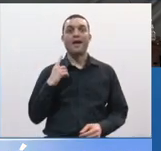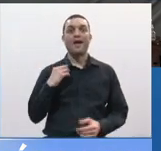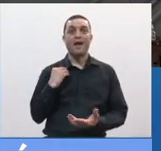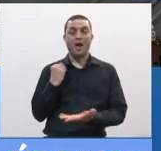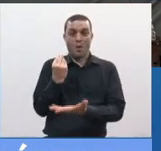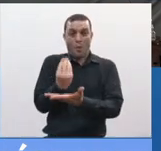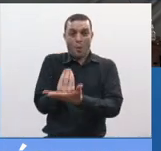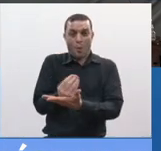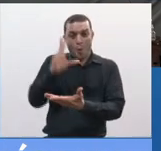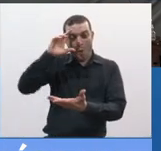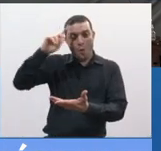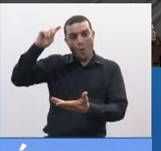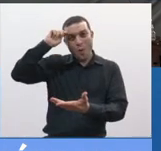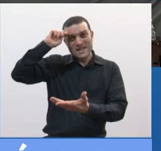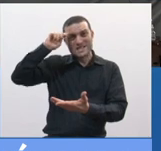por decreto.